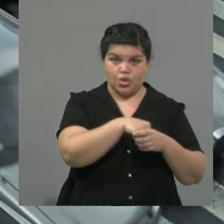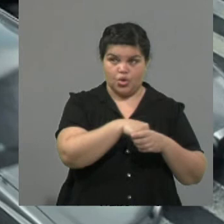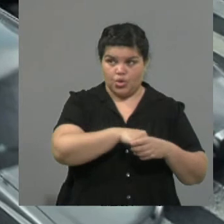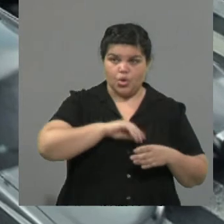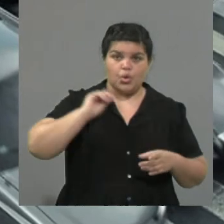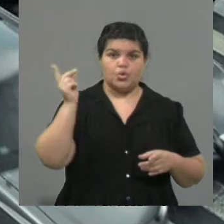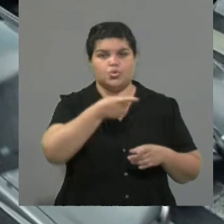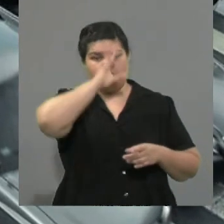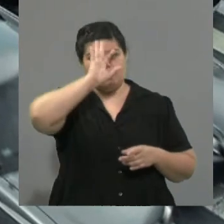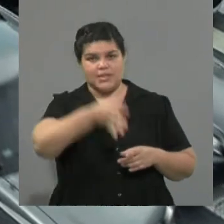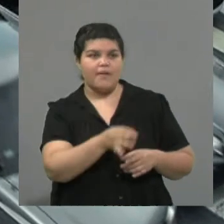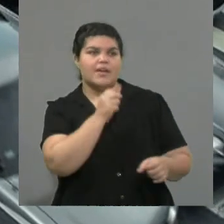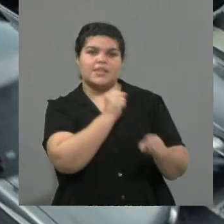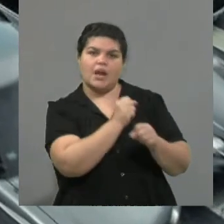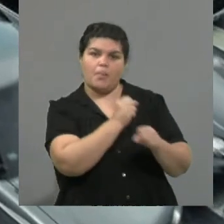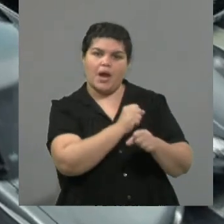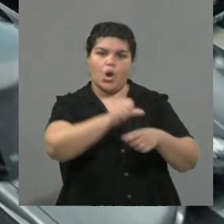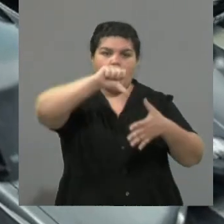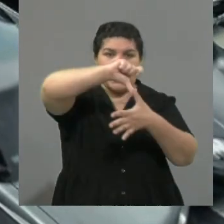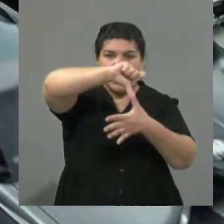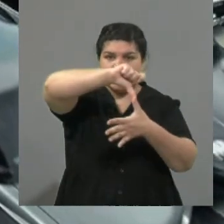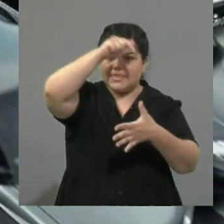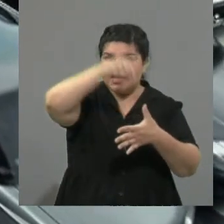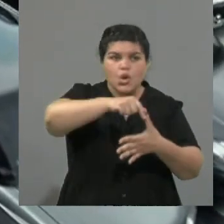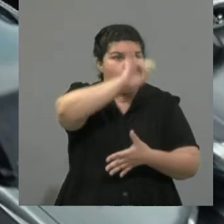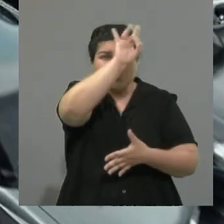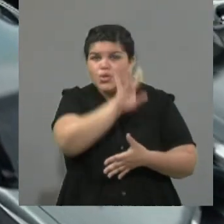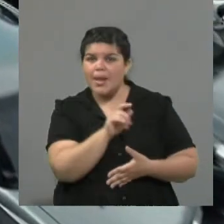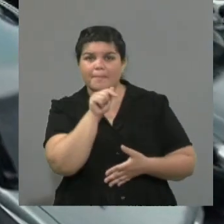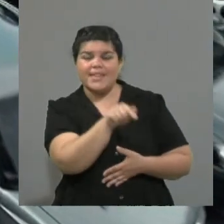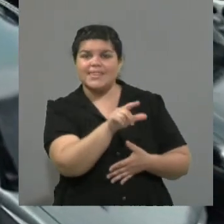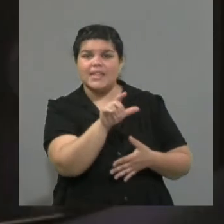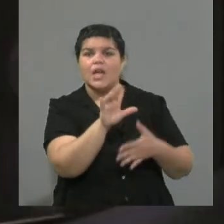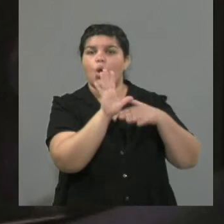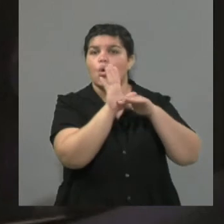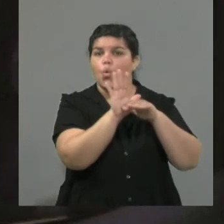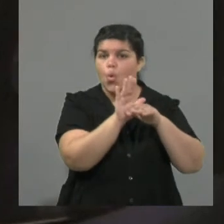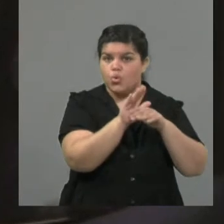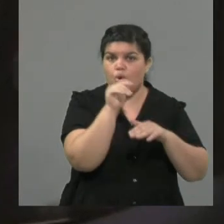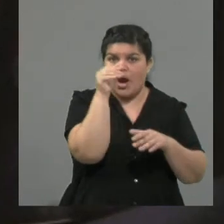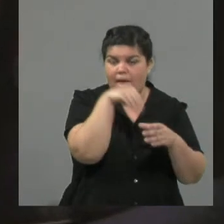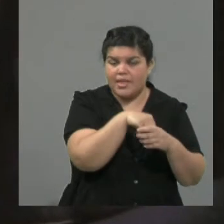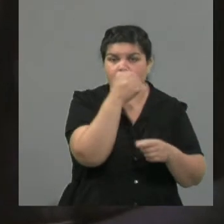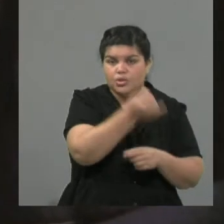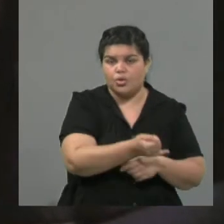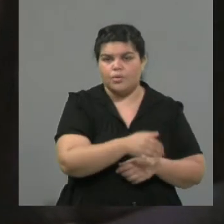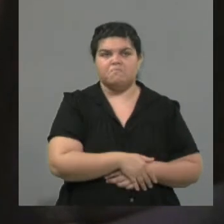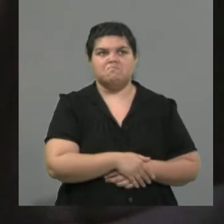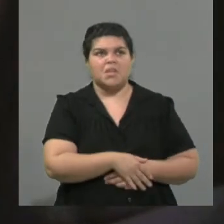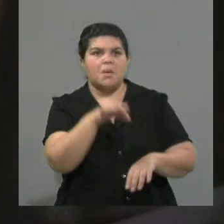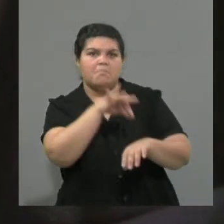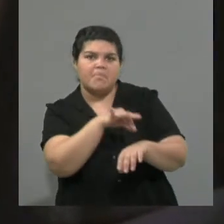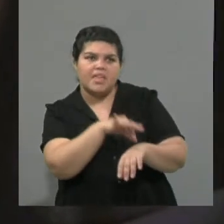hay funcionando en Latinoamérica. No entendemos por qué los médicos, los ingenieros,